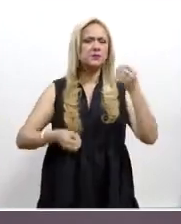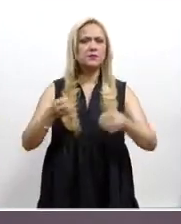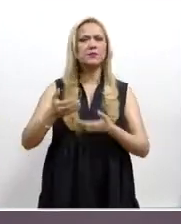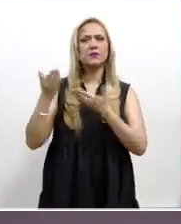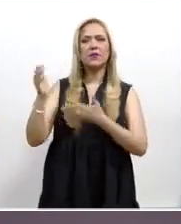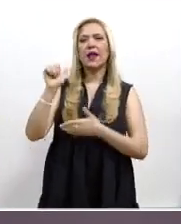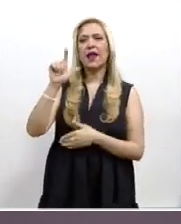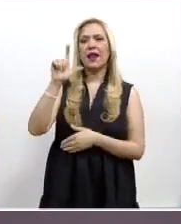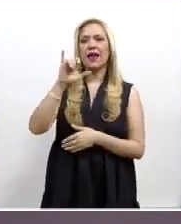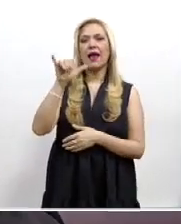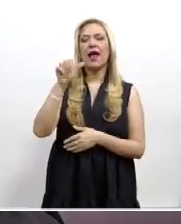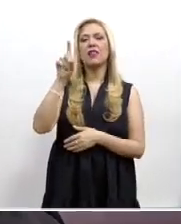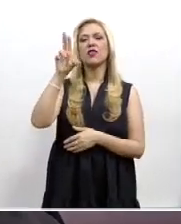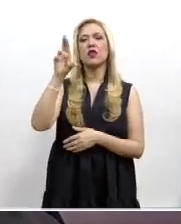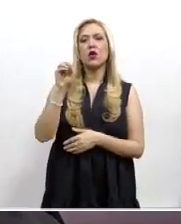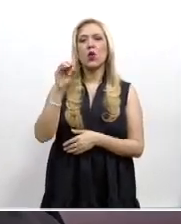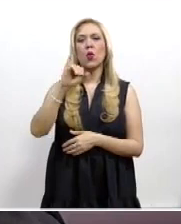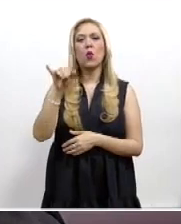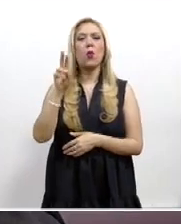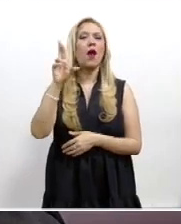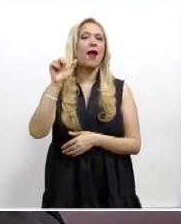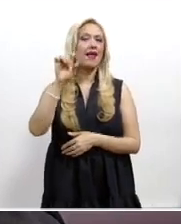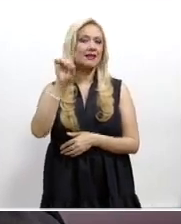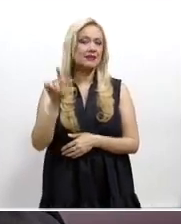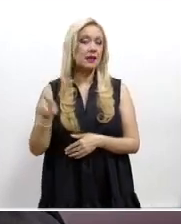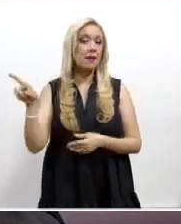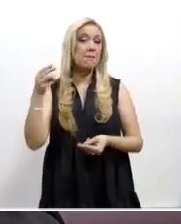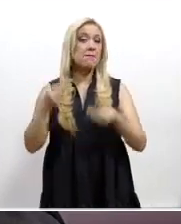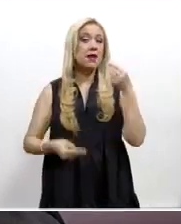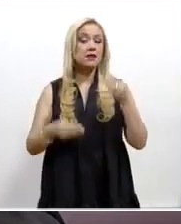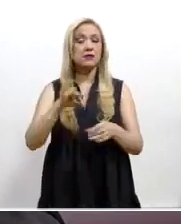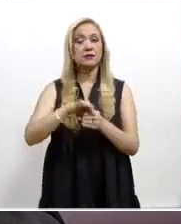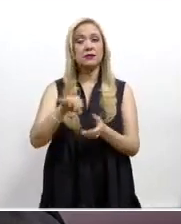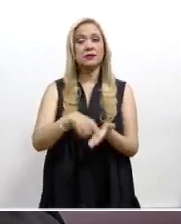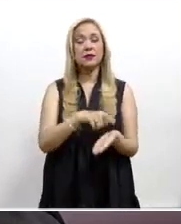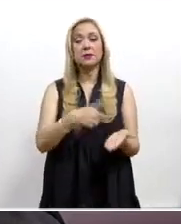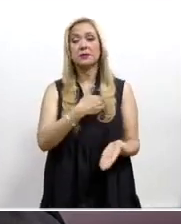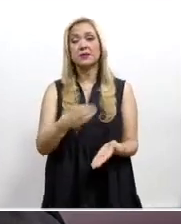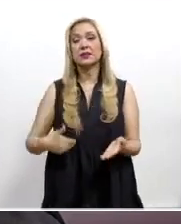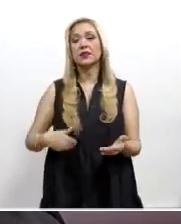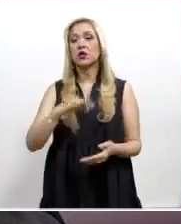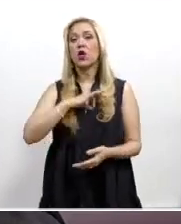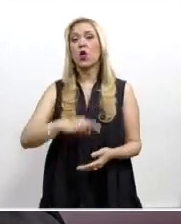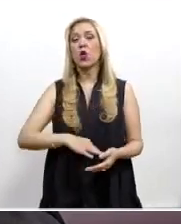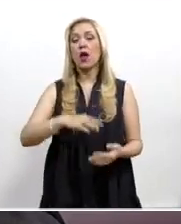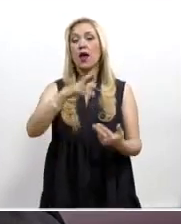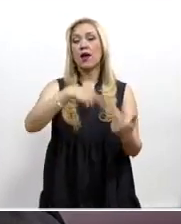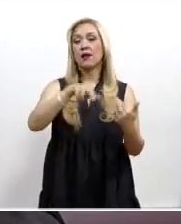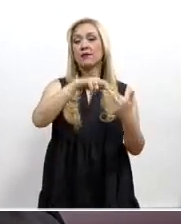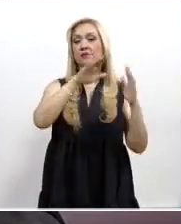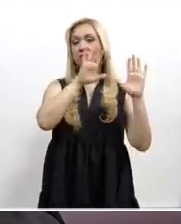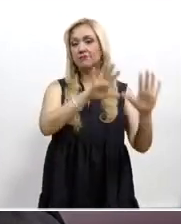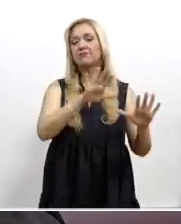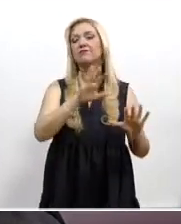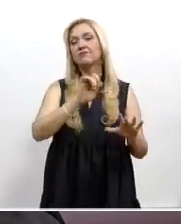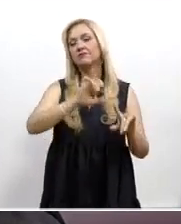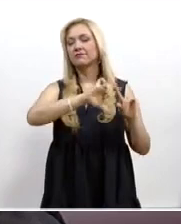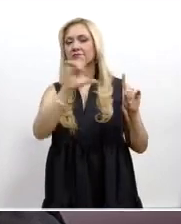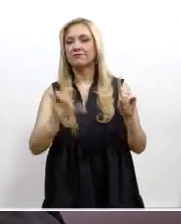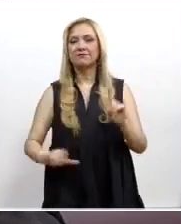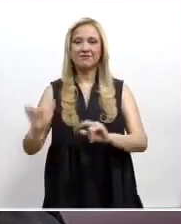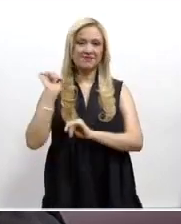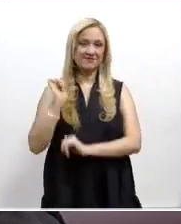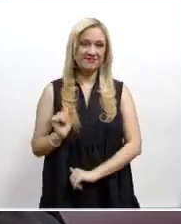Alejandro David Avante Juárez. Él es magistrado electoral, presidente de la Sala Regional Toluca del Tribunal Electoral del Poder Judicial